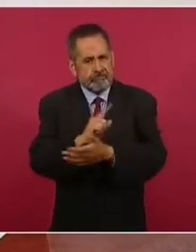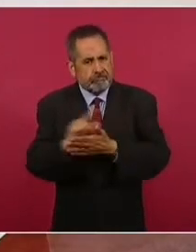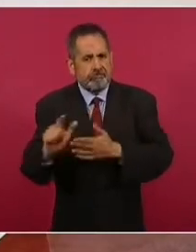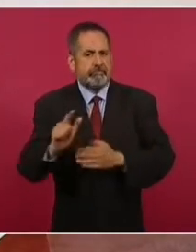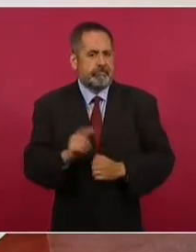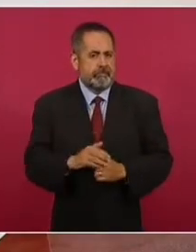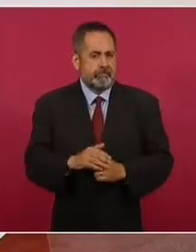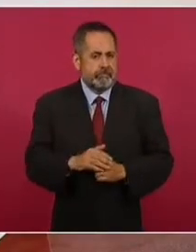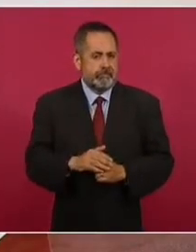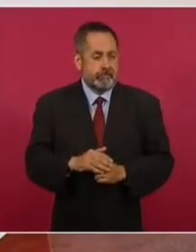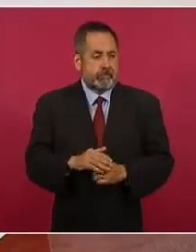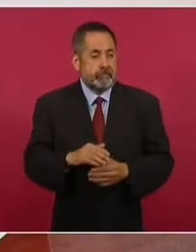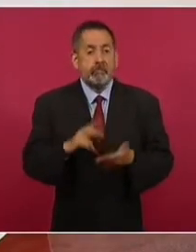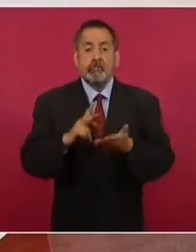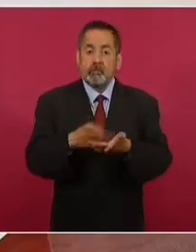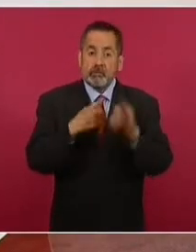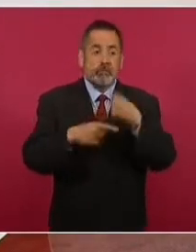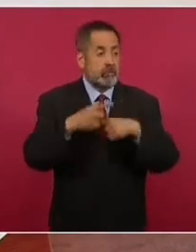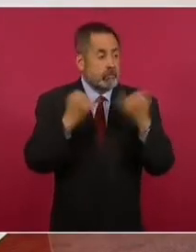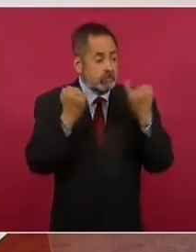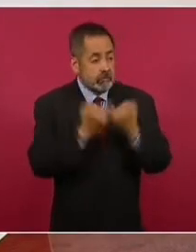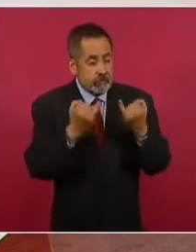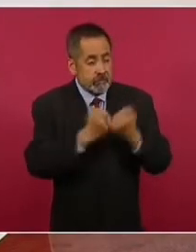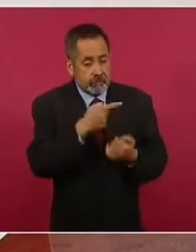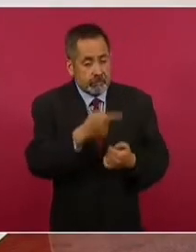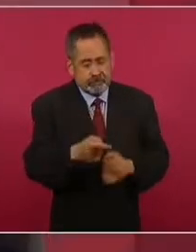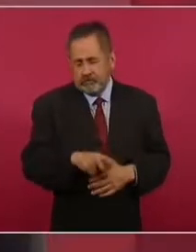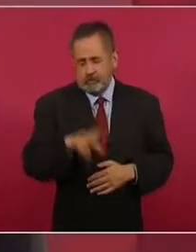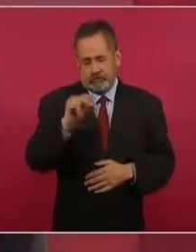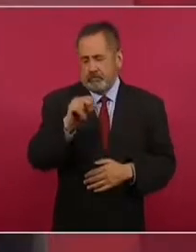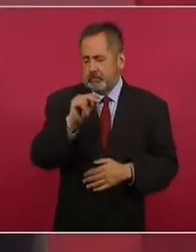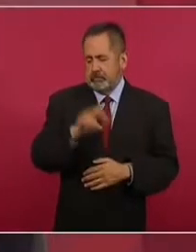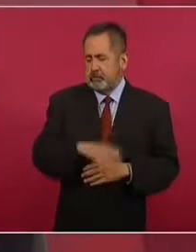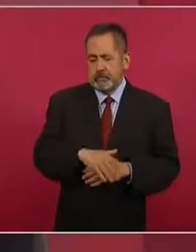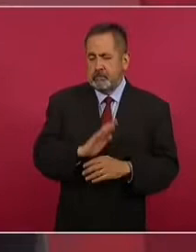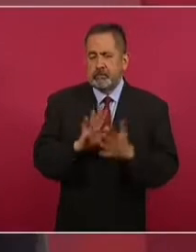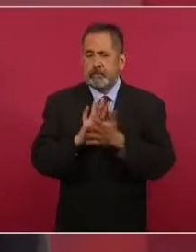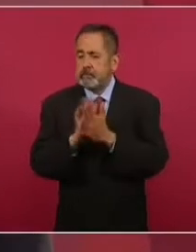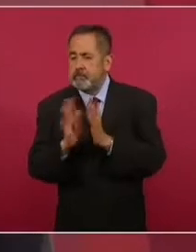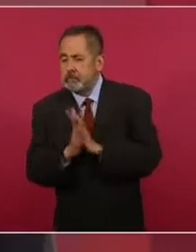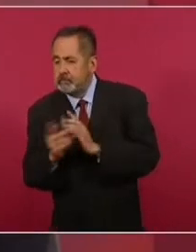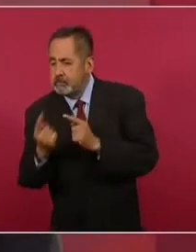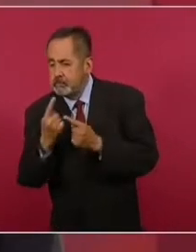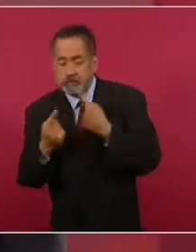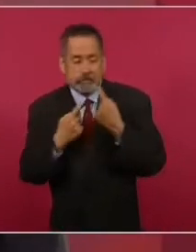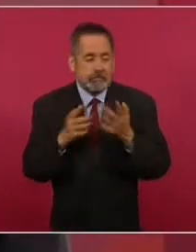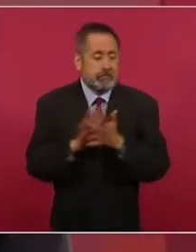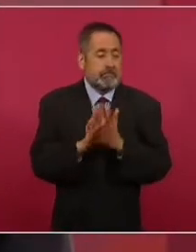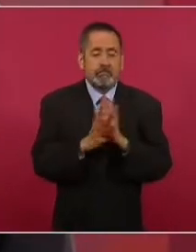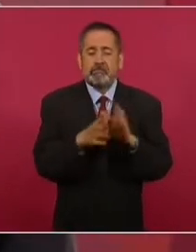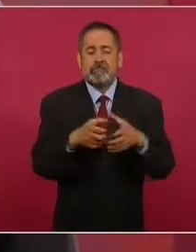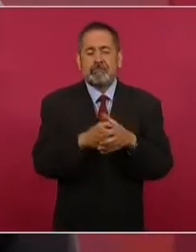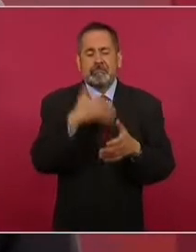Y nunca más estas componendas, estos arreglos.